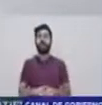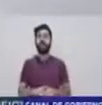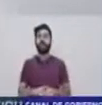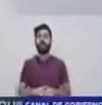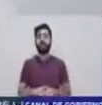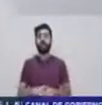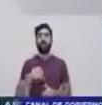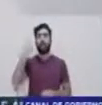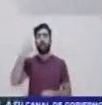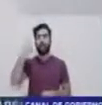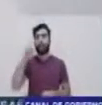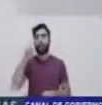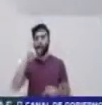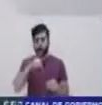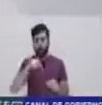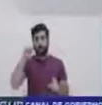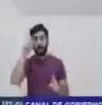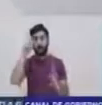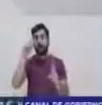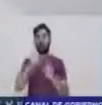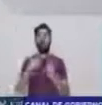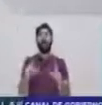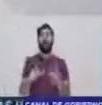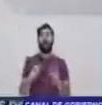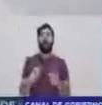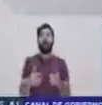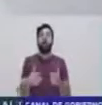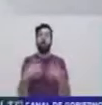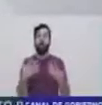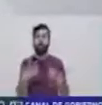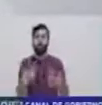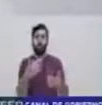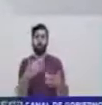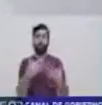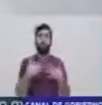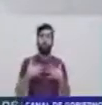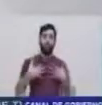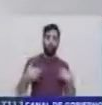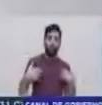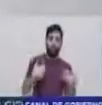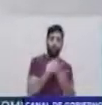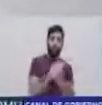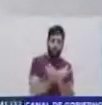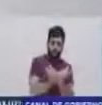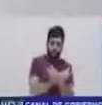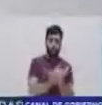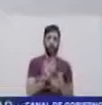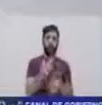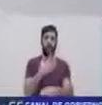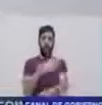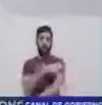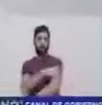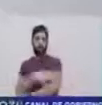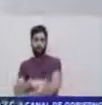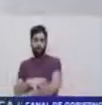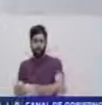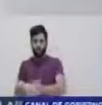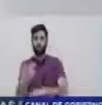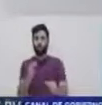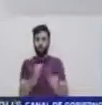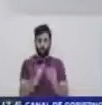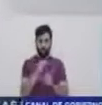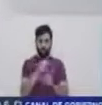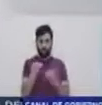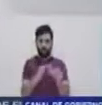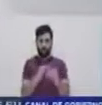Específicamente para dar especialización y dar una separación a lo que son huesos, músculos y órganos específicos y